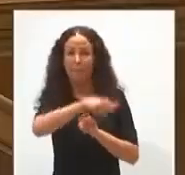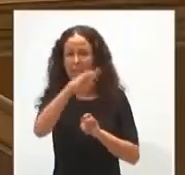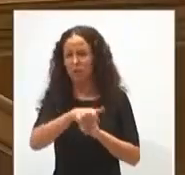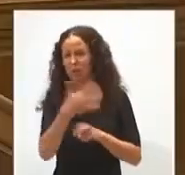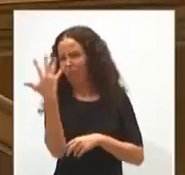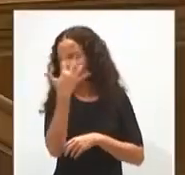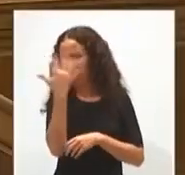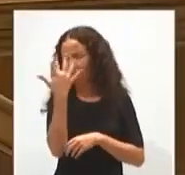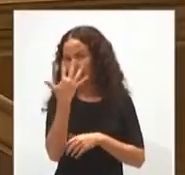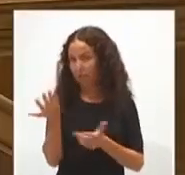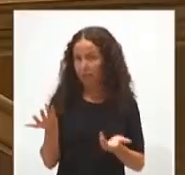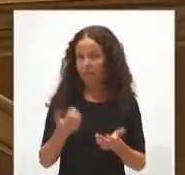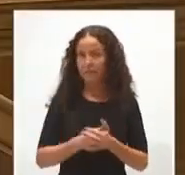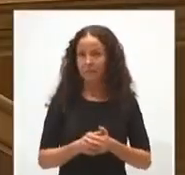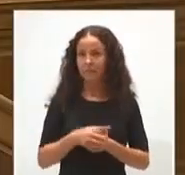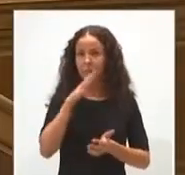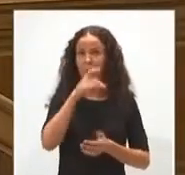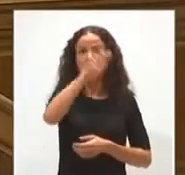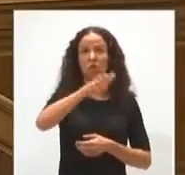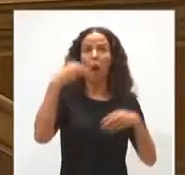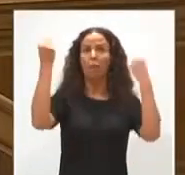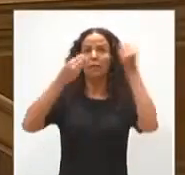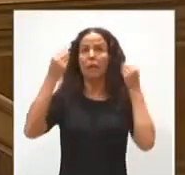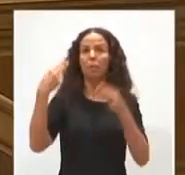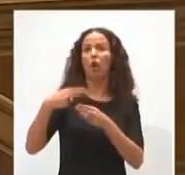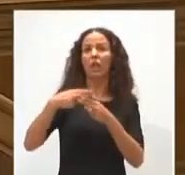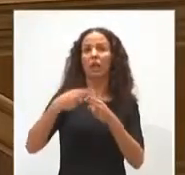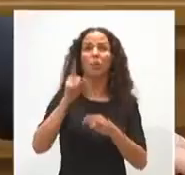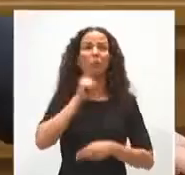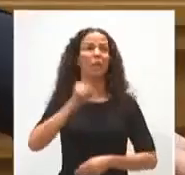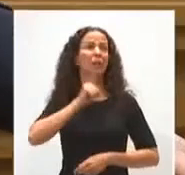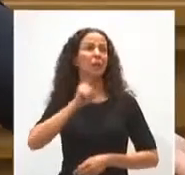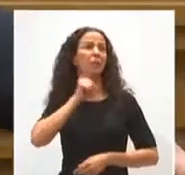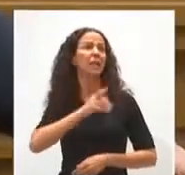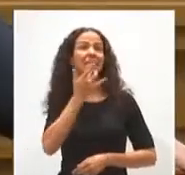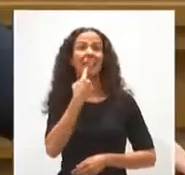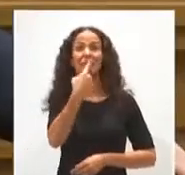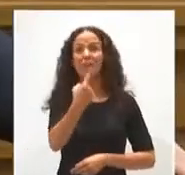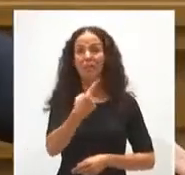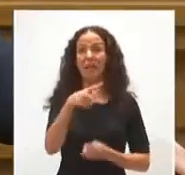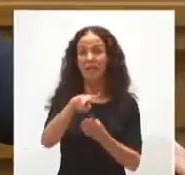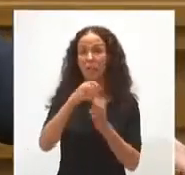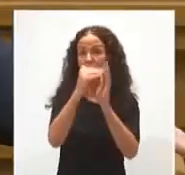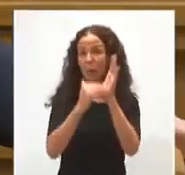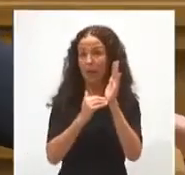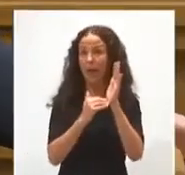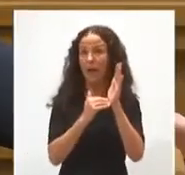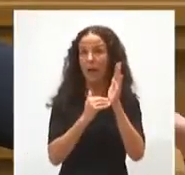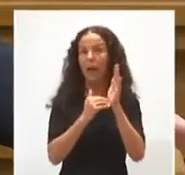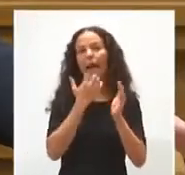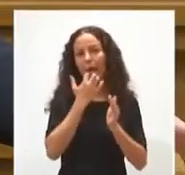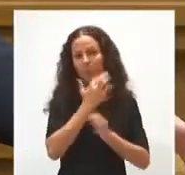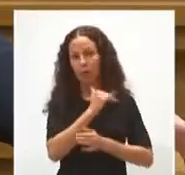los ciudadanos piensan que los políticos mienten cuando dicen que bajan los impuestos han tenido ejemplos aquí sin ir más lejos